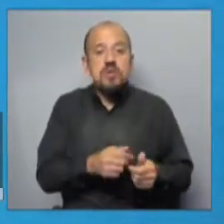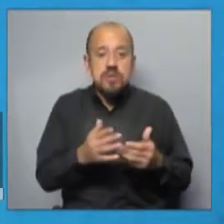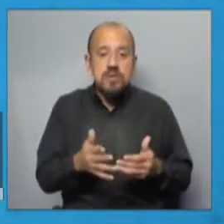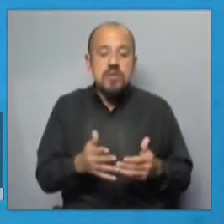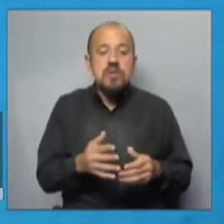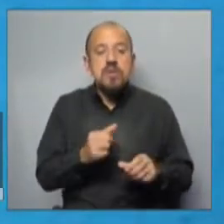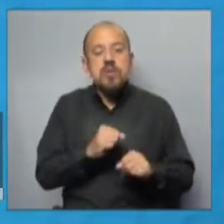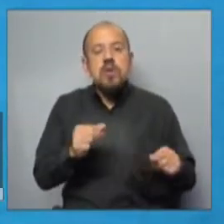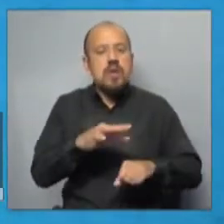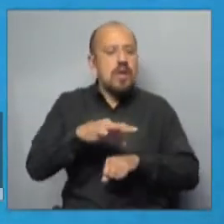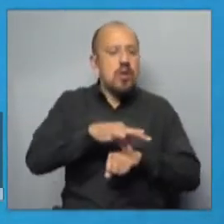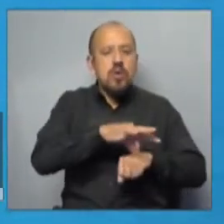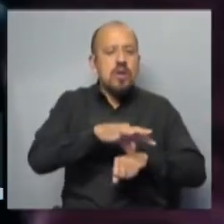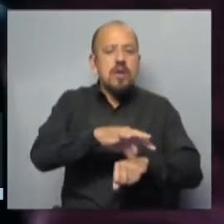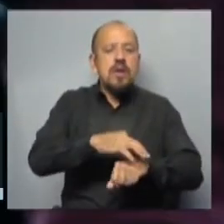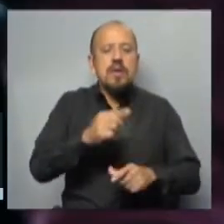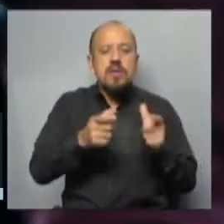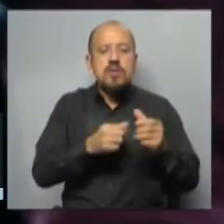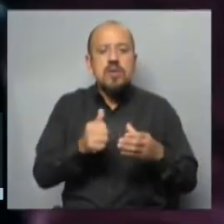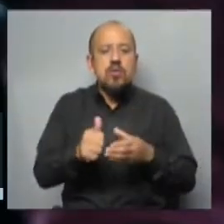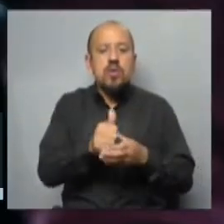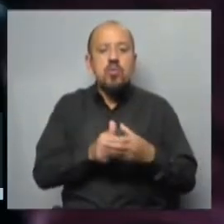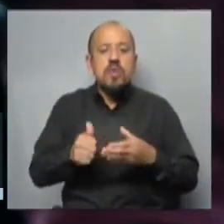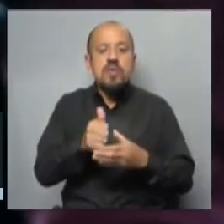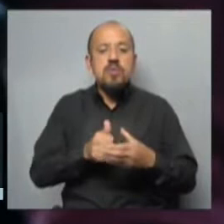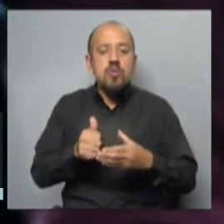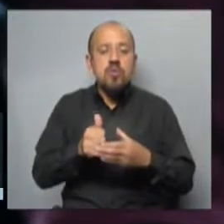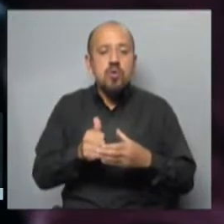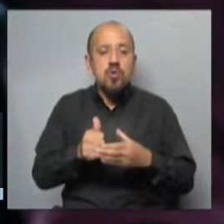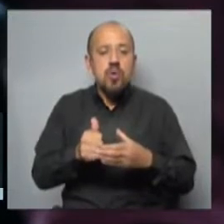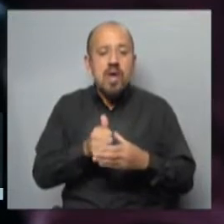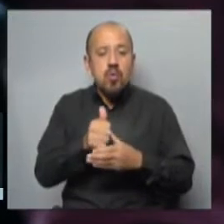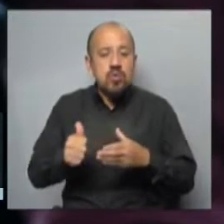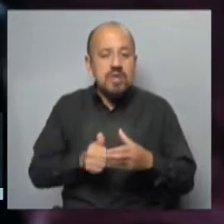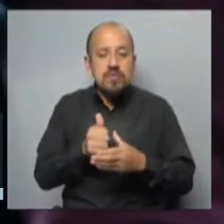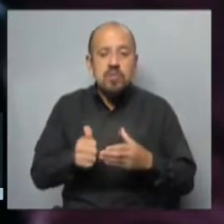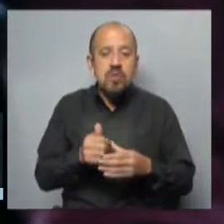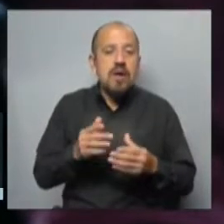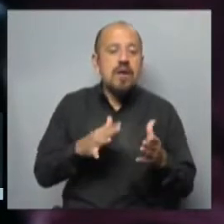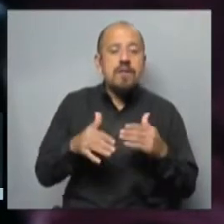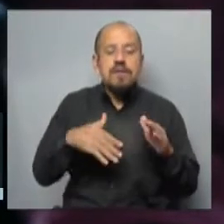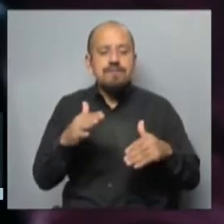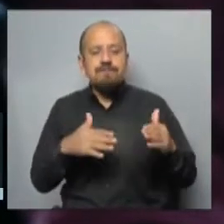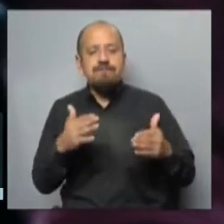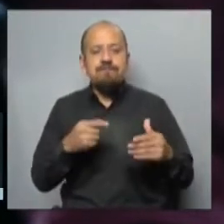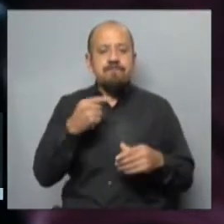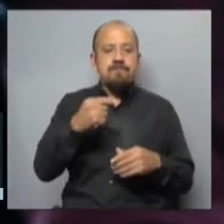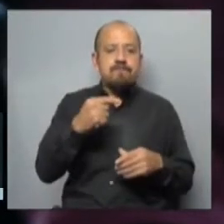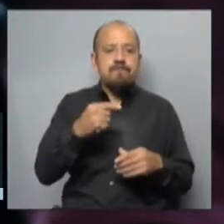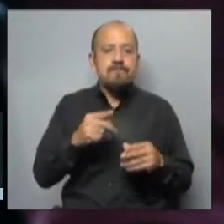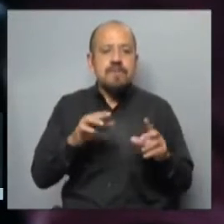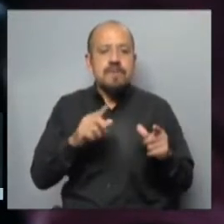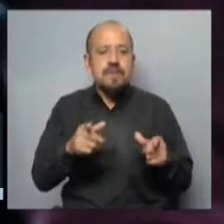pero que lo guíen aunque las personas con autismo muchas veces no tienen facilidad uno de sus déficits son las funciones